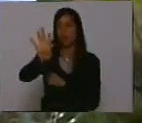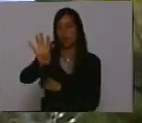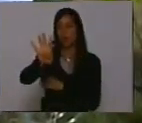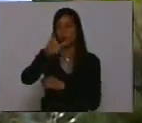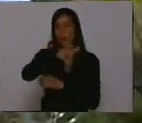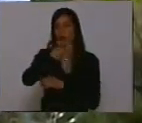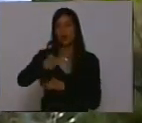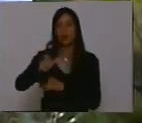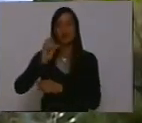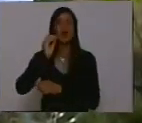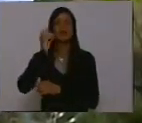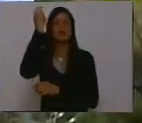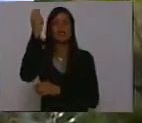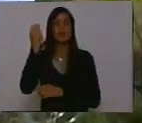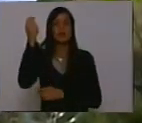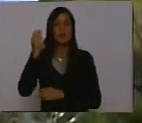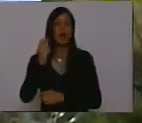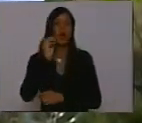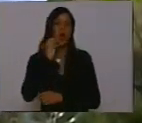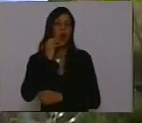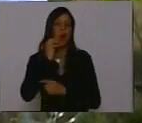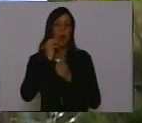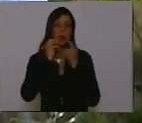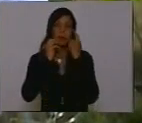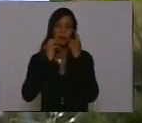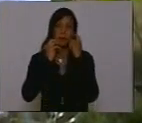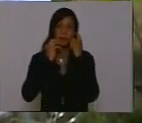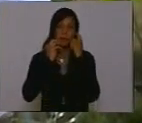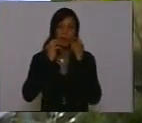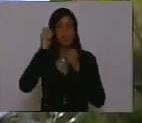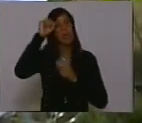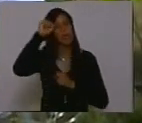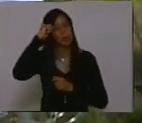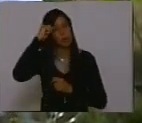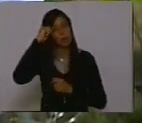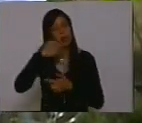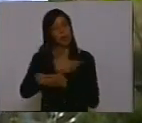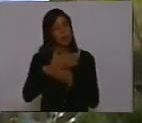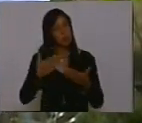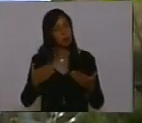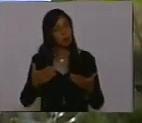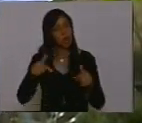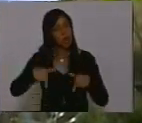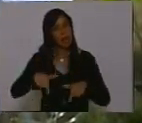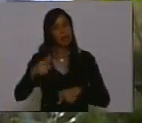constituyentes jóvenes que componemos esta Asamblea Nacional Constituyente,